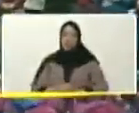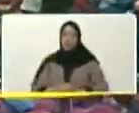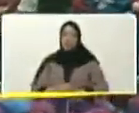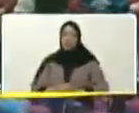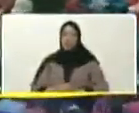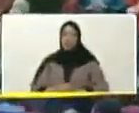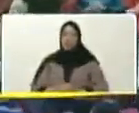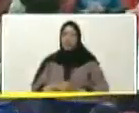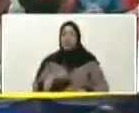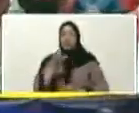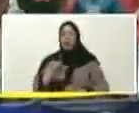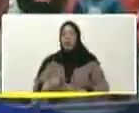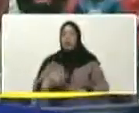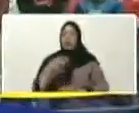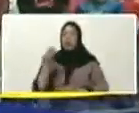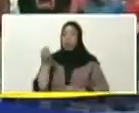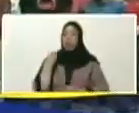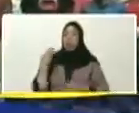Pido salud